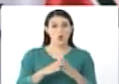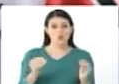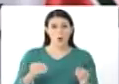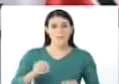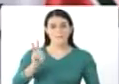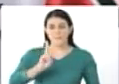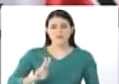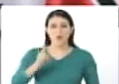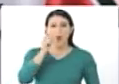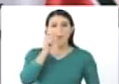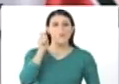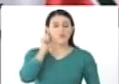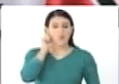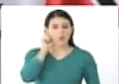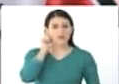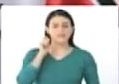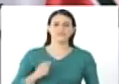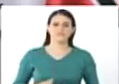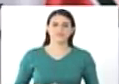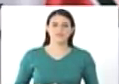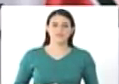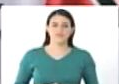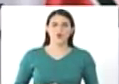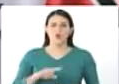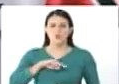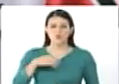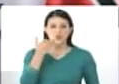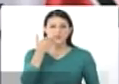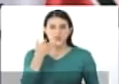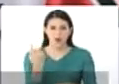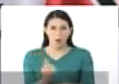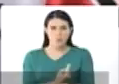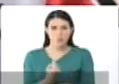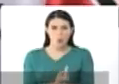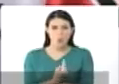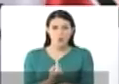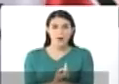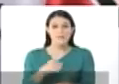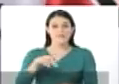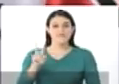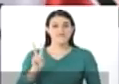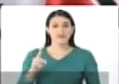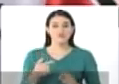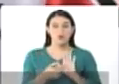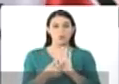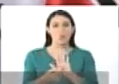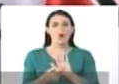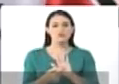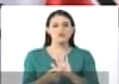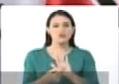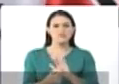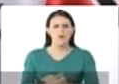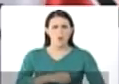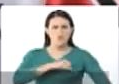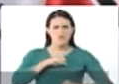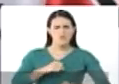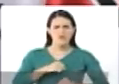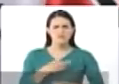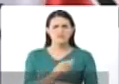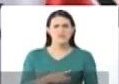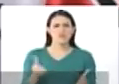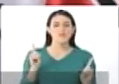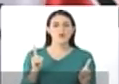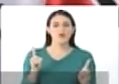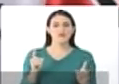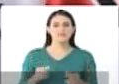Un saludo a todas las venezolanas y a todos los venezolanos. Cuando estamos a pocas horas para que nuestro país demuestre nuevamente